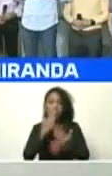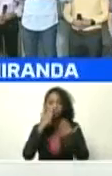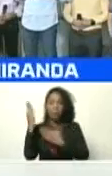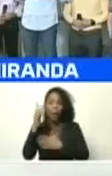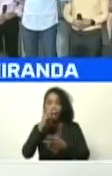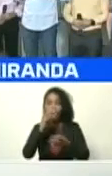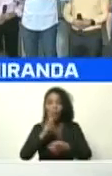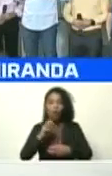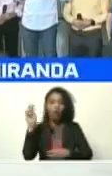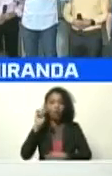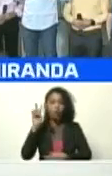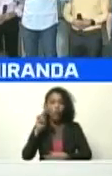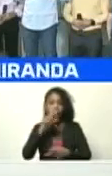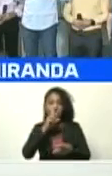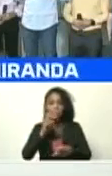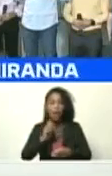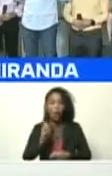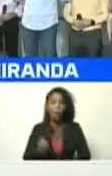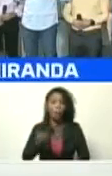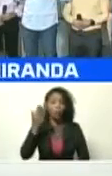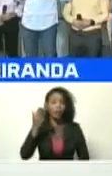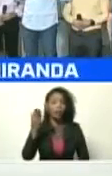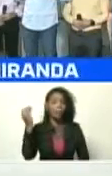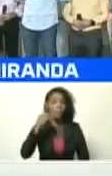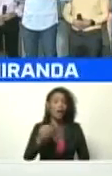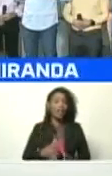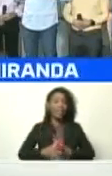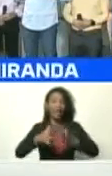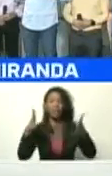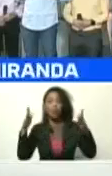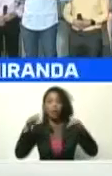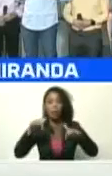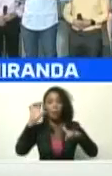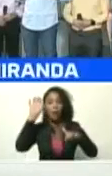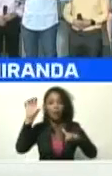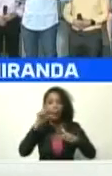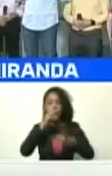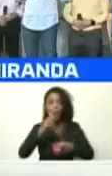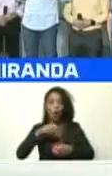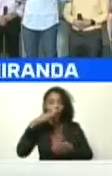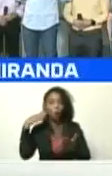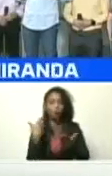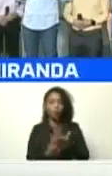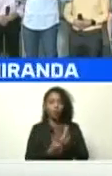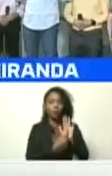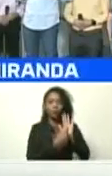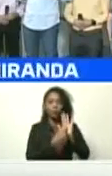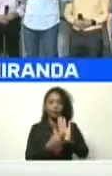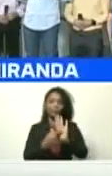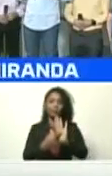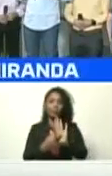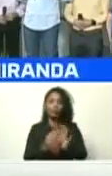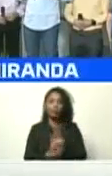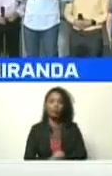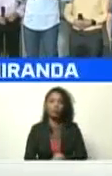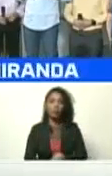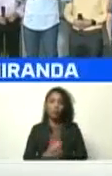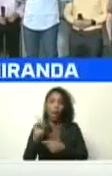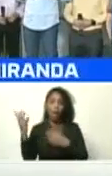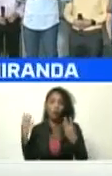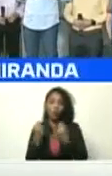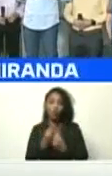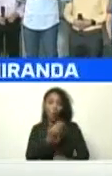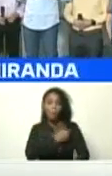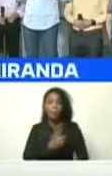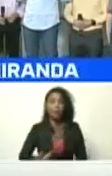de Venezuela, banco pionero, el banco más grande del país, banco ejemplar. Ahí está su presidente,